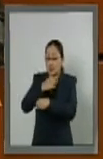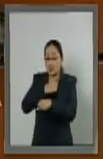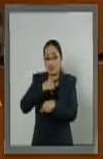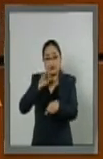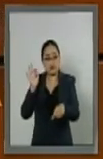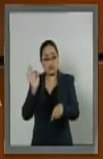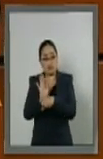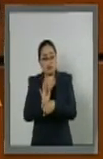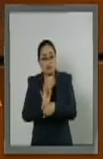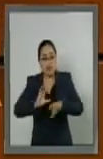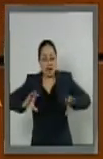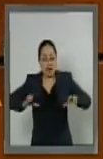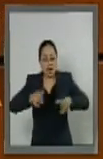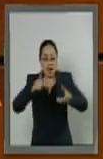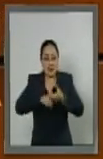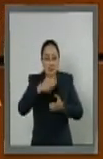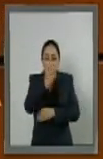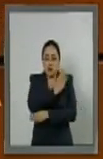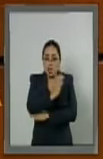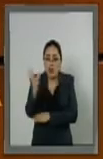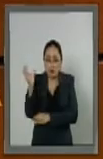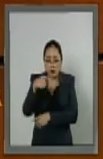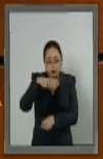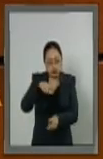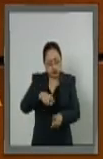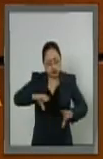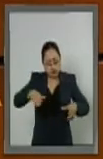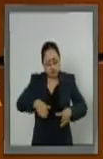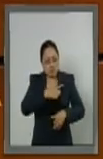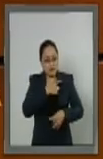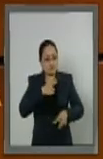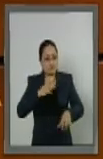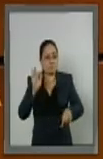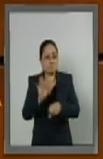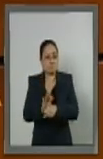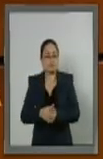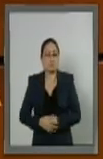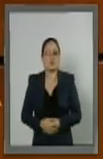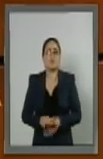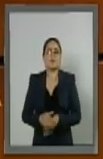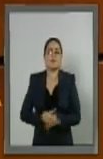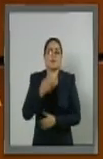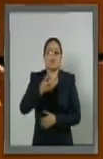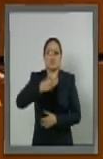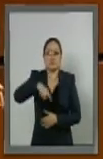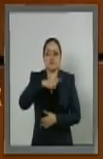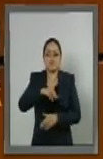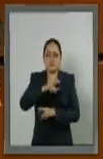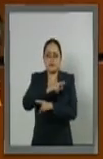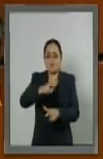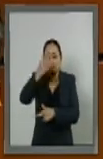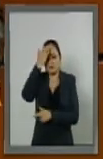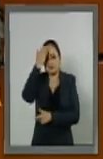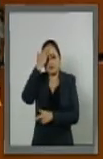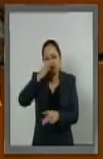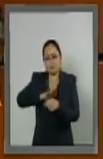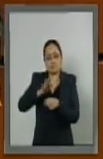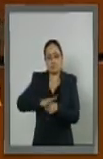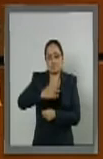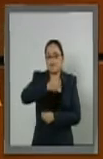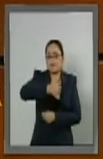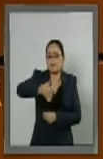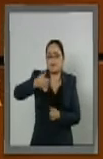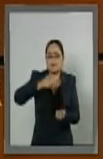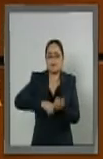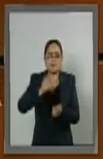intereses de los pequeños productores. Y por eso, nuestro más amplio reconocimiento a todos los legisladores y